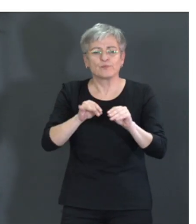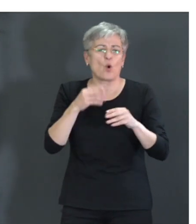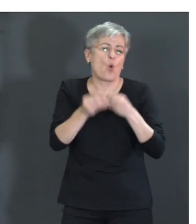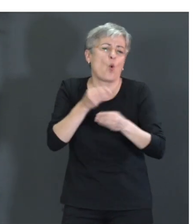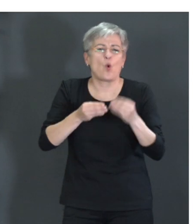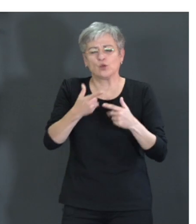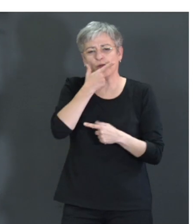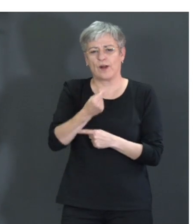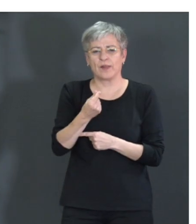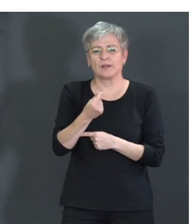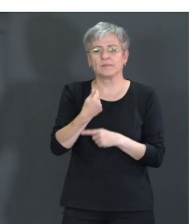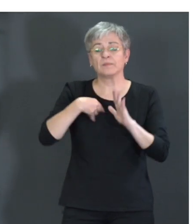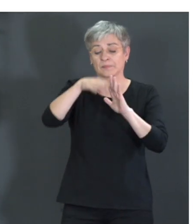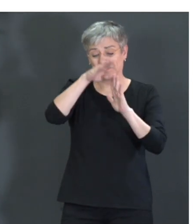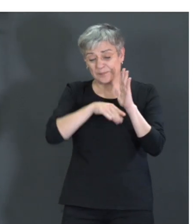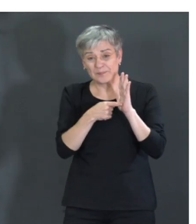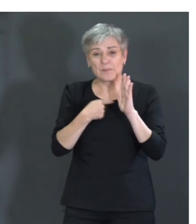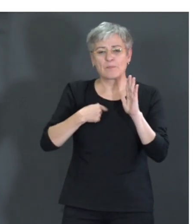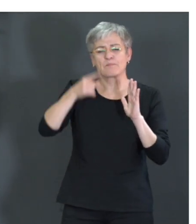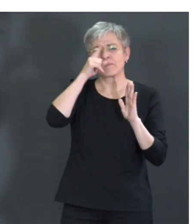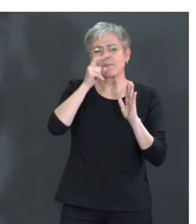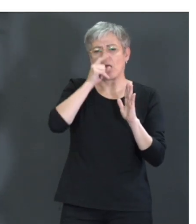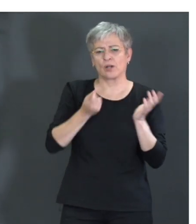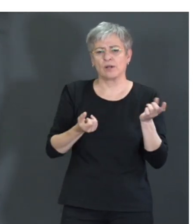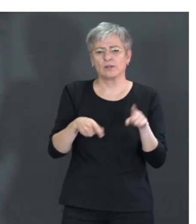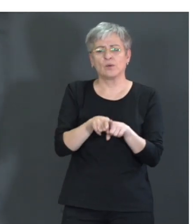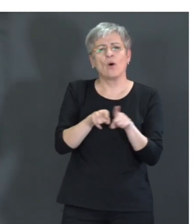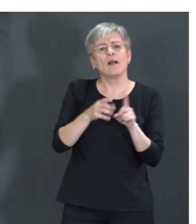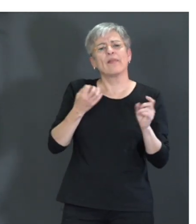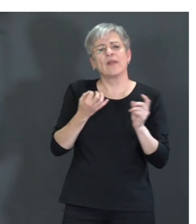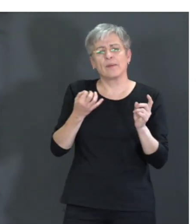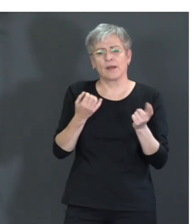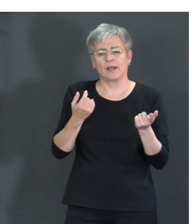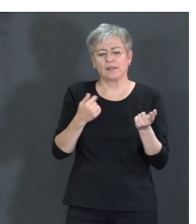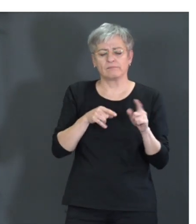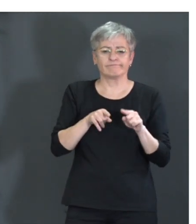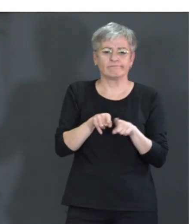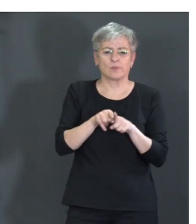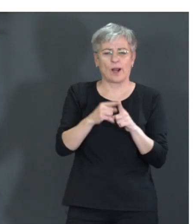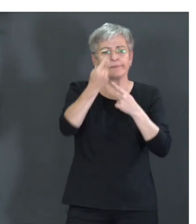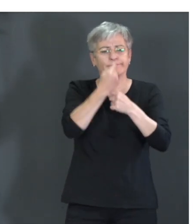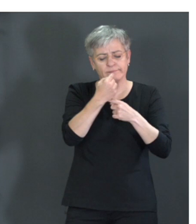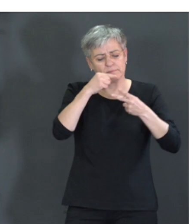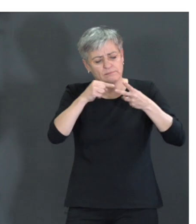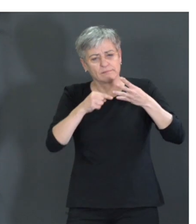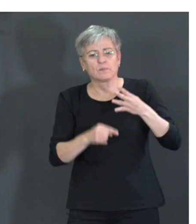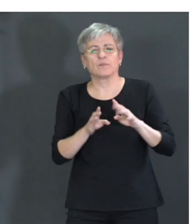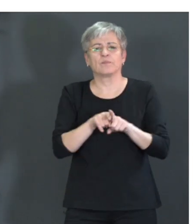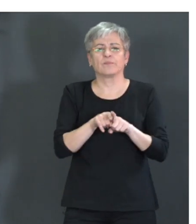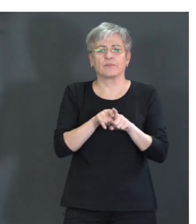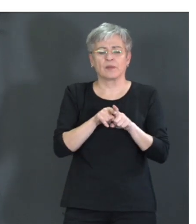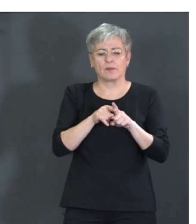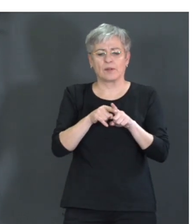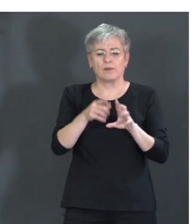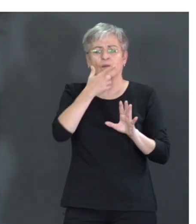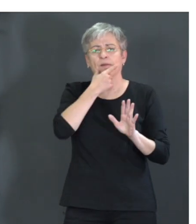Entonces, utilizar la skill memoria solo necesita seguir unos pasos, ¿de acuerdo?, a la hora de, de configurarla, ¿no?, en un